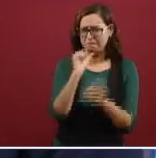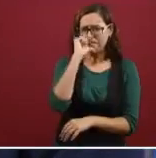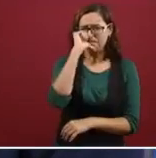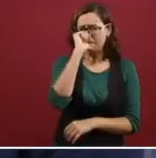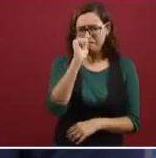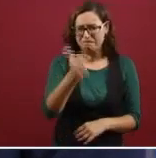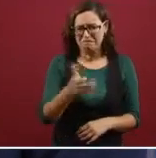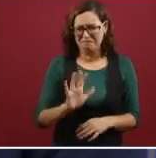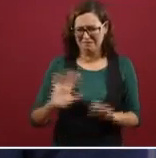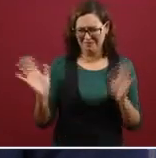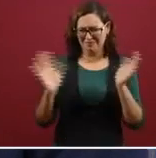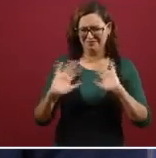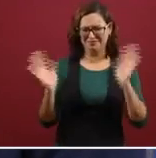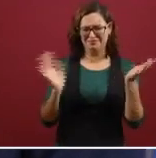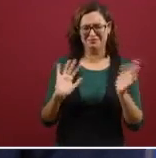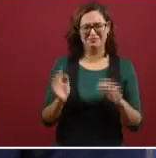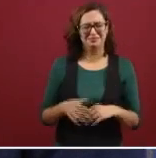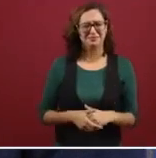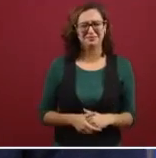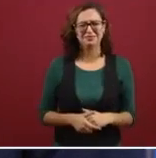Además, quienes